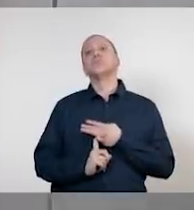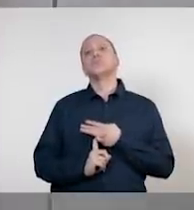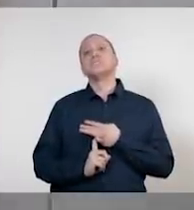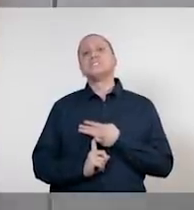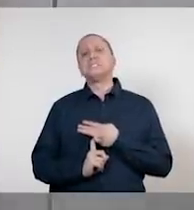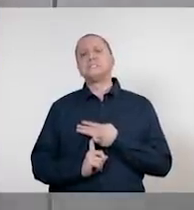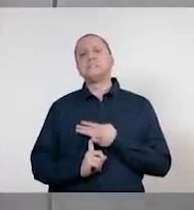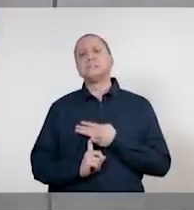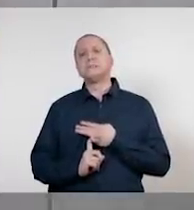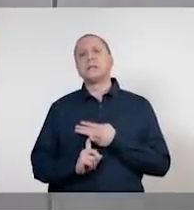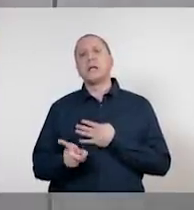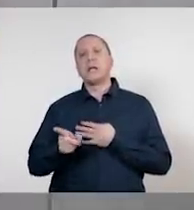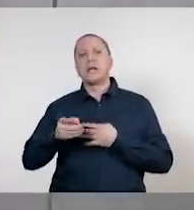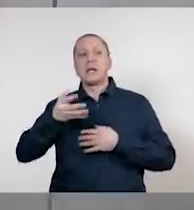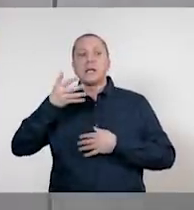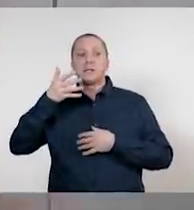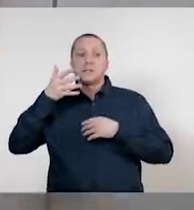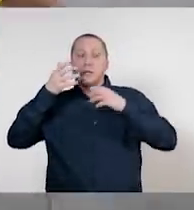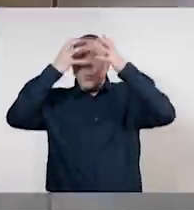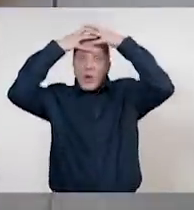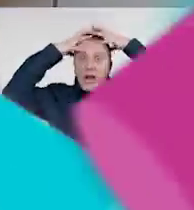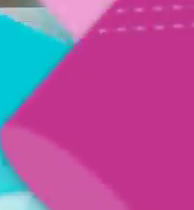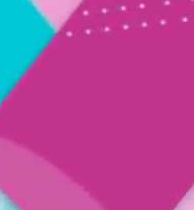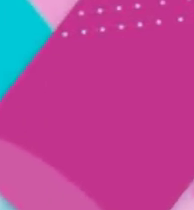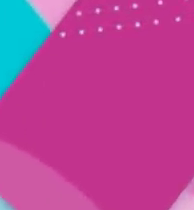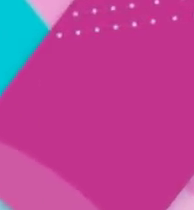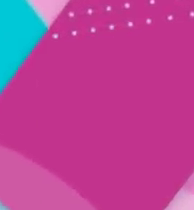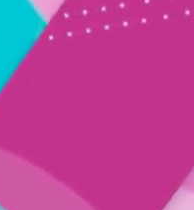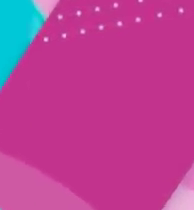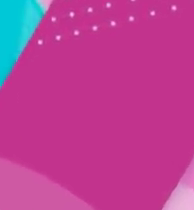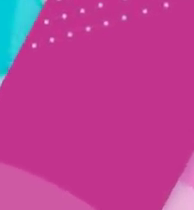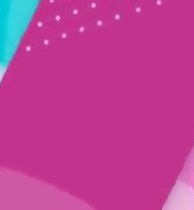y un casco. Y ya.